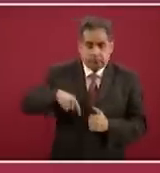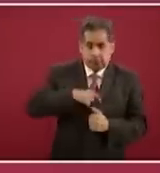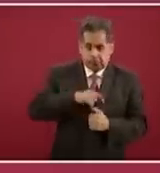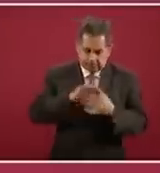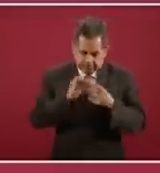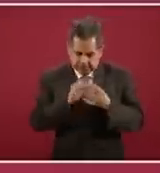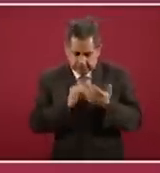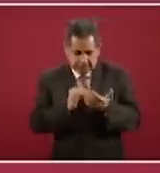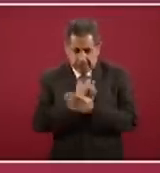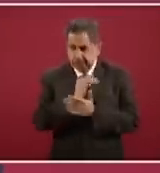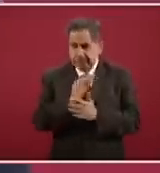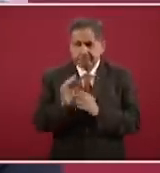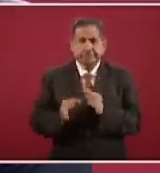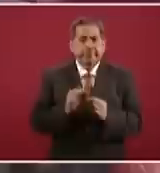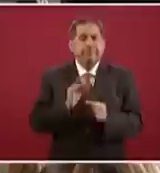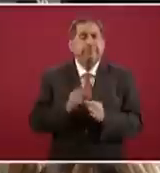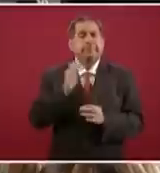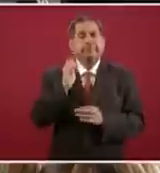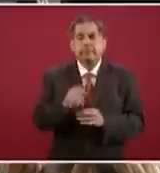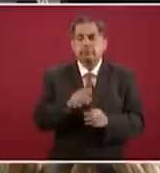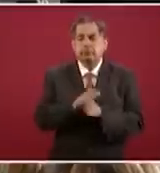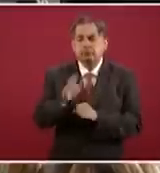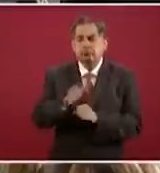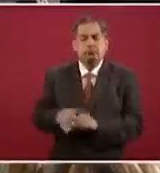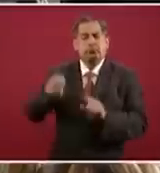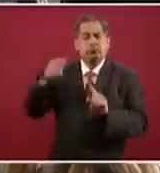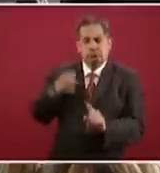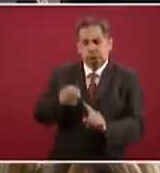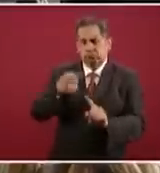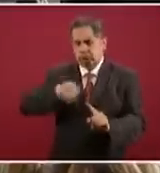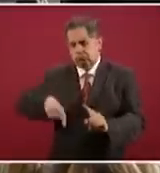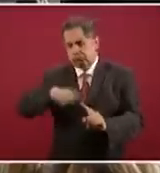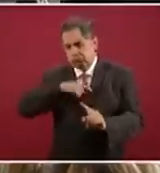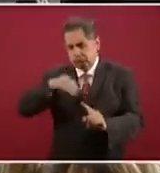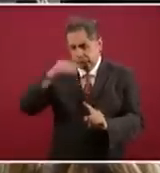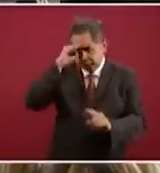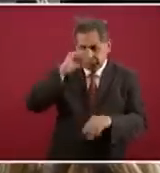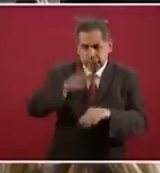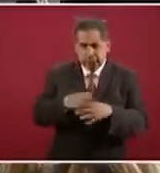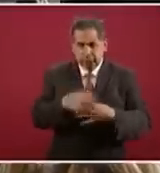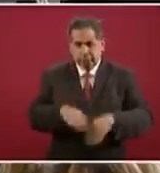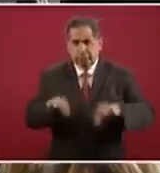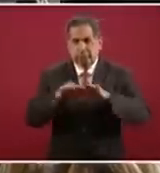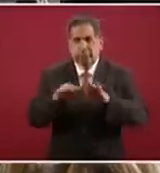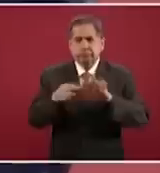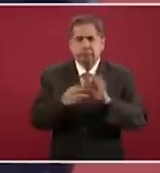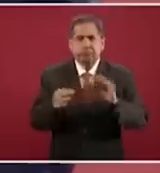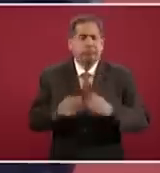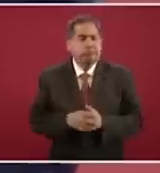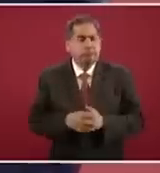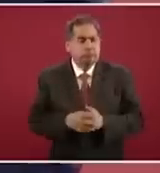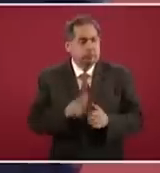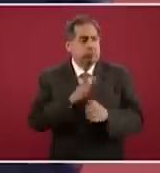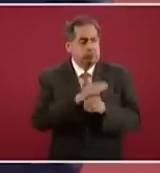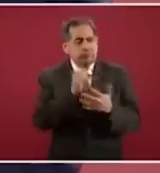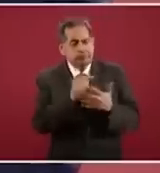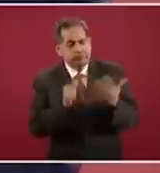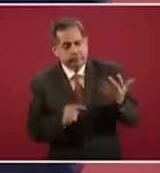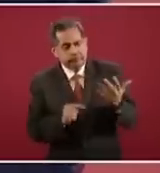definimos qué era lo que considerábamos importante, que no se podía